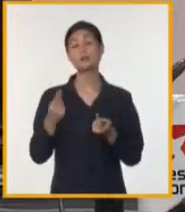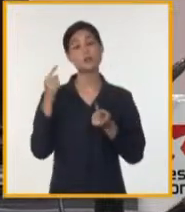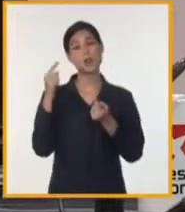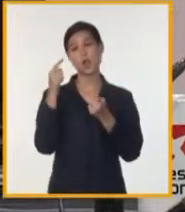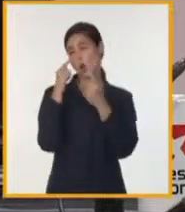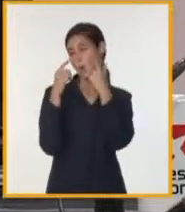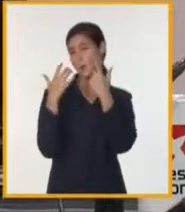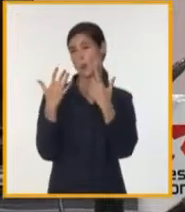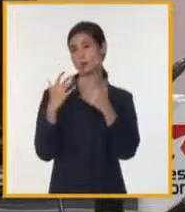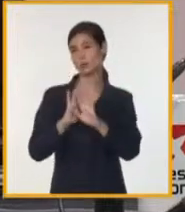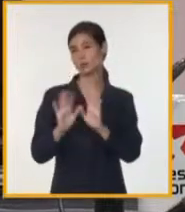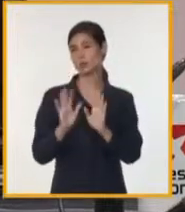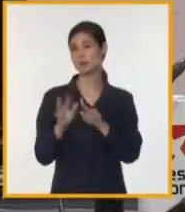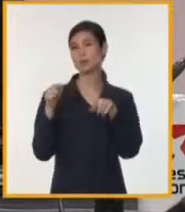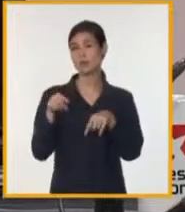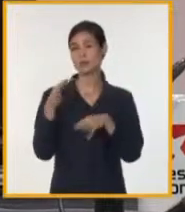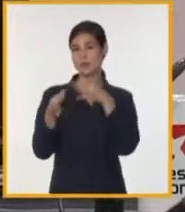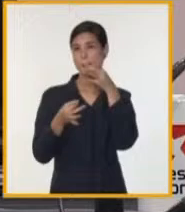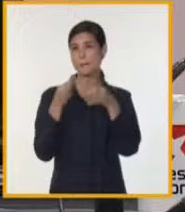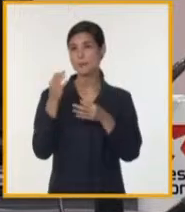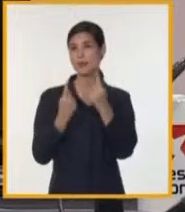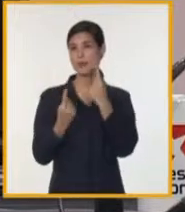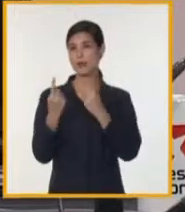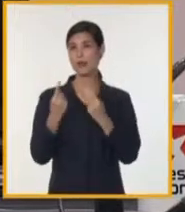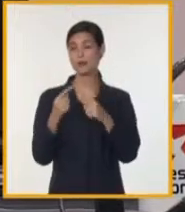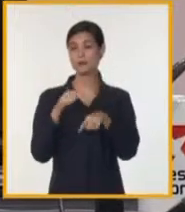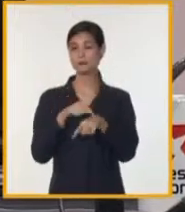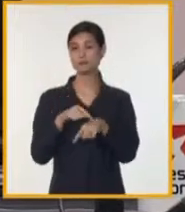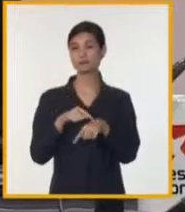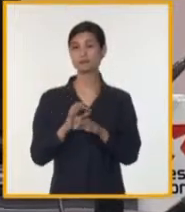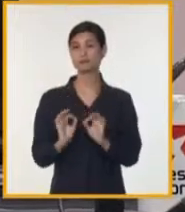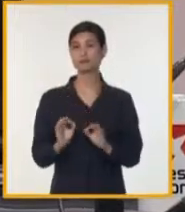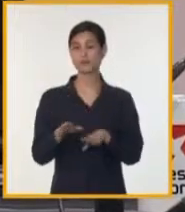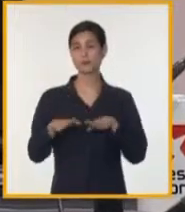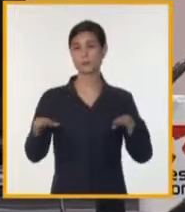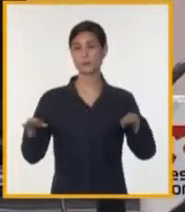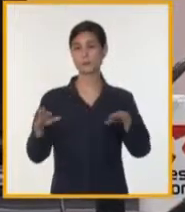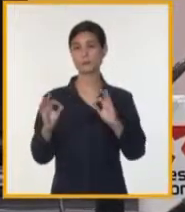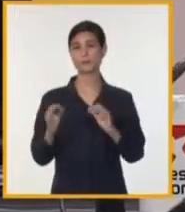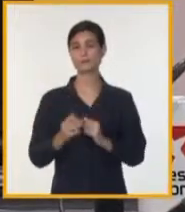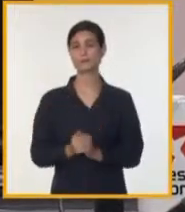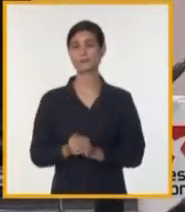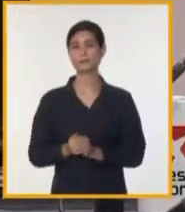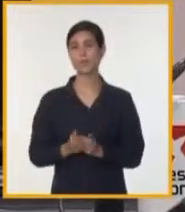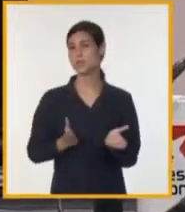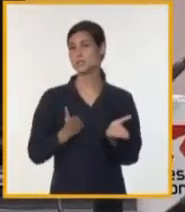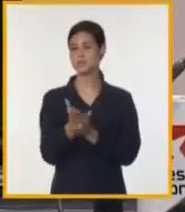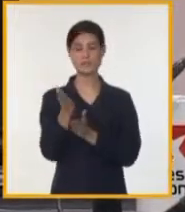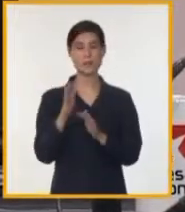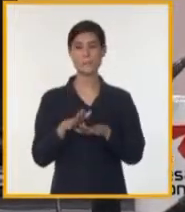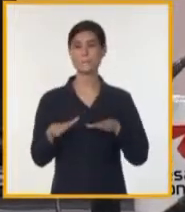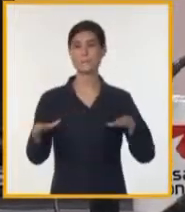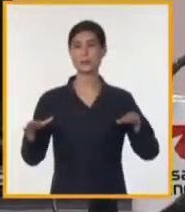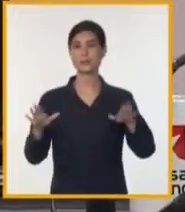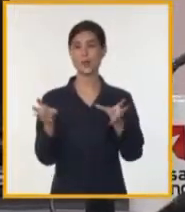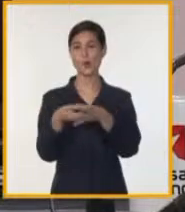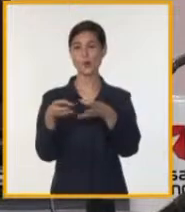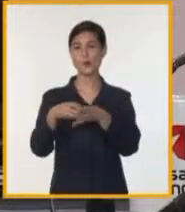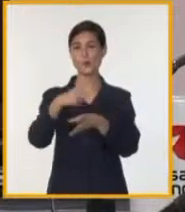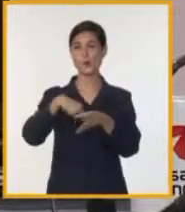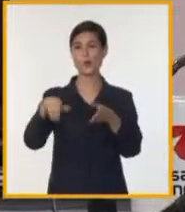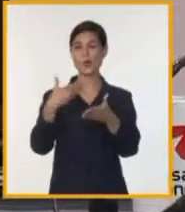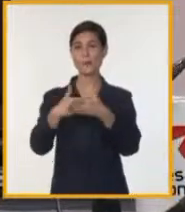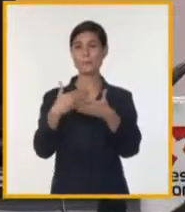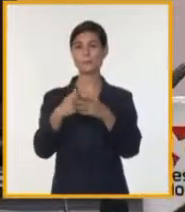población, y con ellos estaremos hablando en los próximos minutos de nuestro programa. Siga con nosotros, estamos en Mesa Redonda con el Grupo Empresarial del